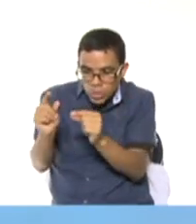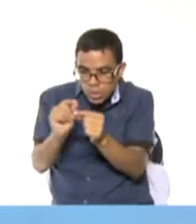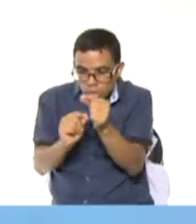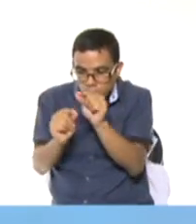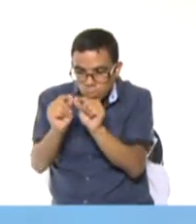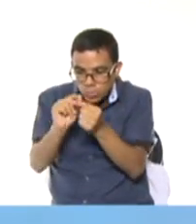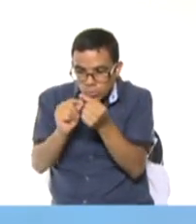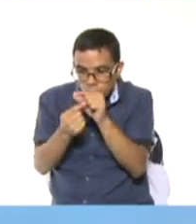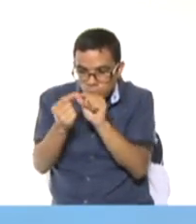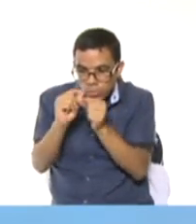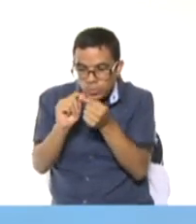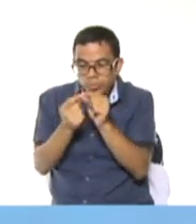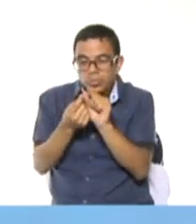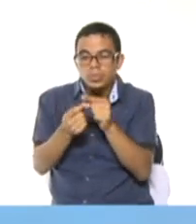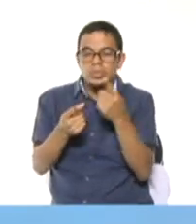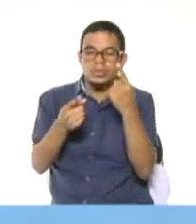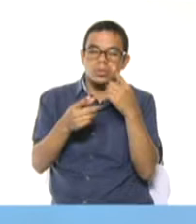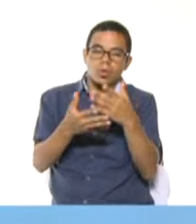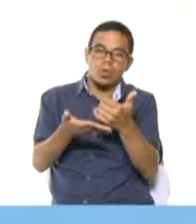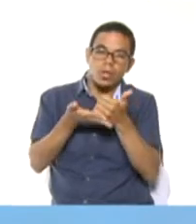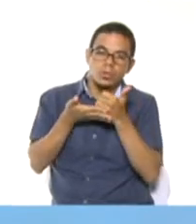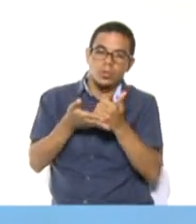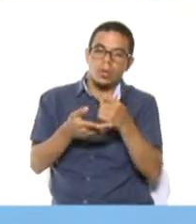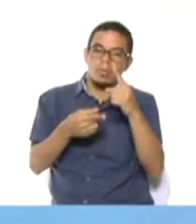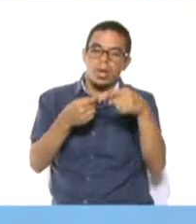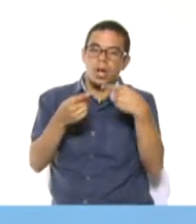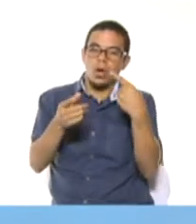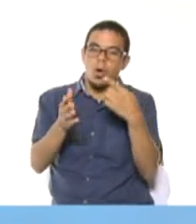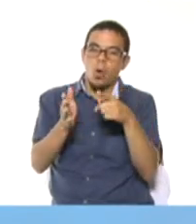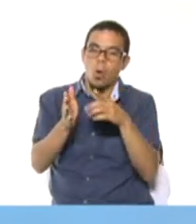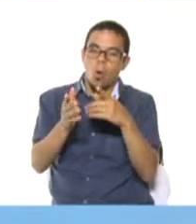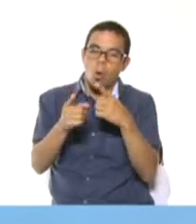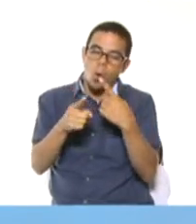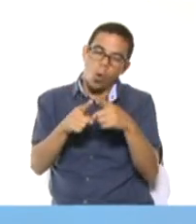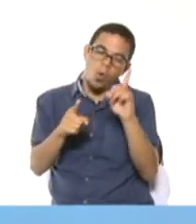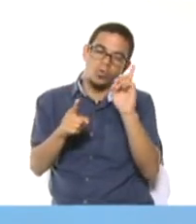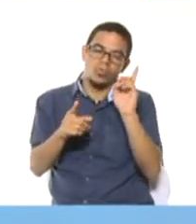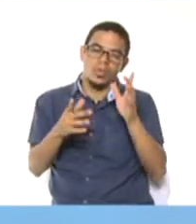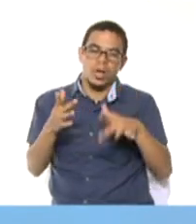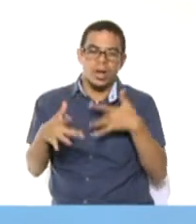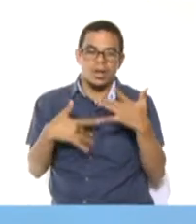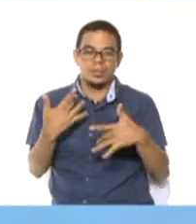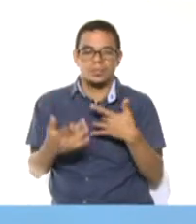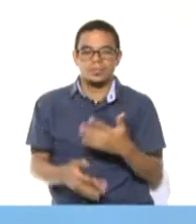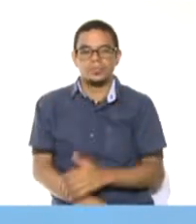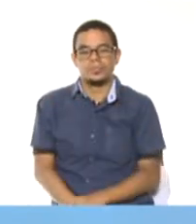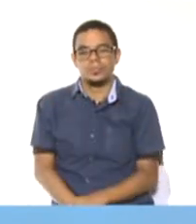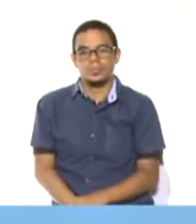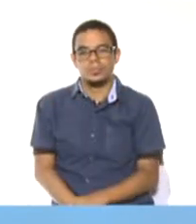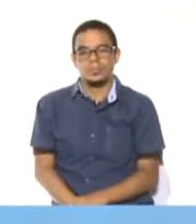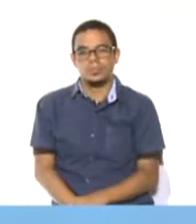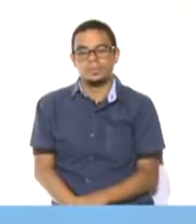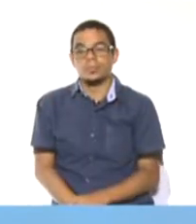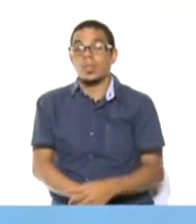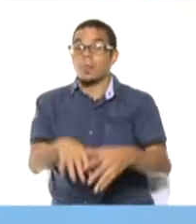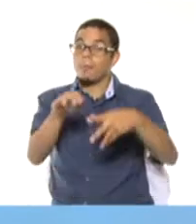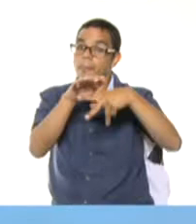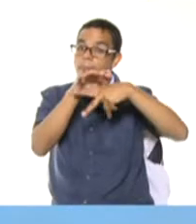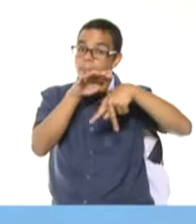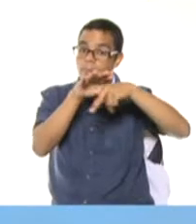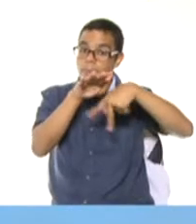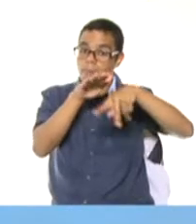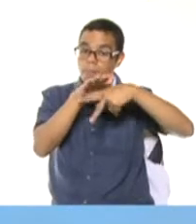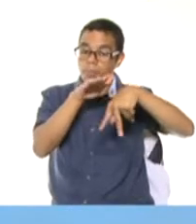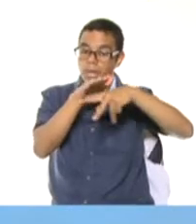momento de realizar otras próximas actividades. Continuemos por acá con nuestra etapa preescolar.